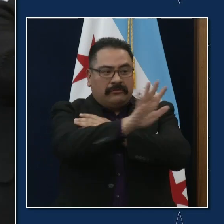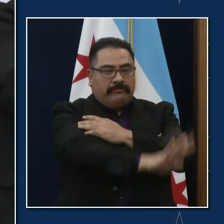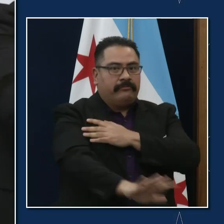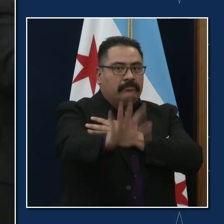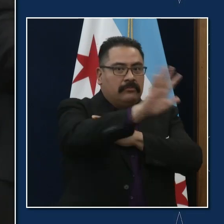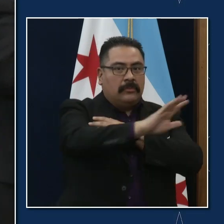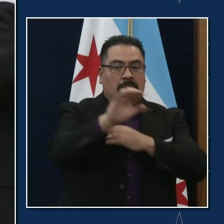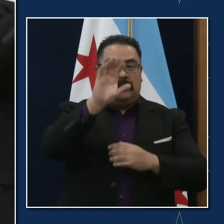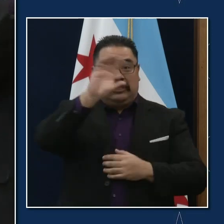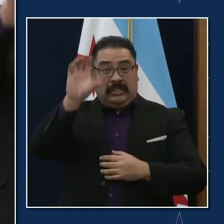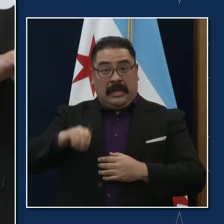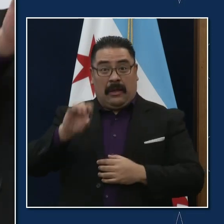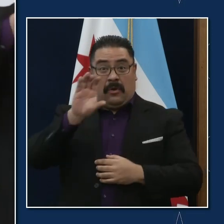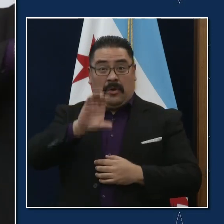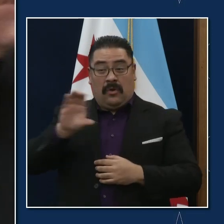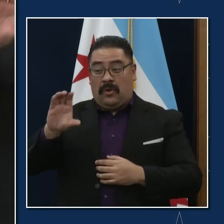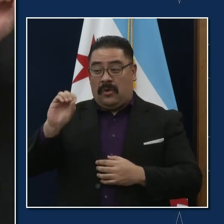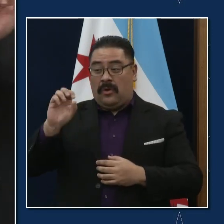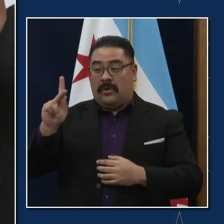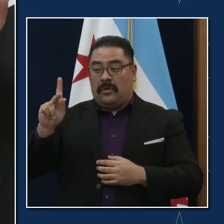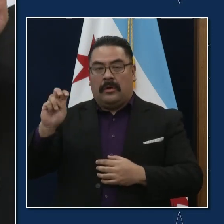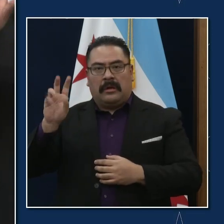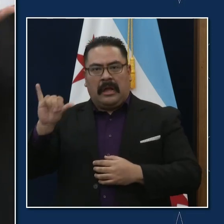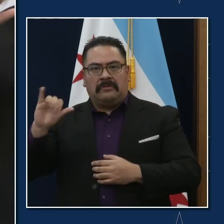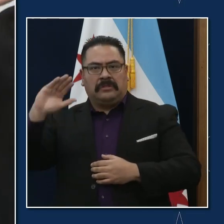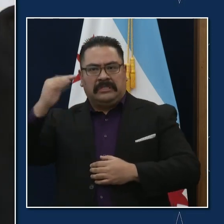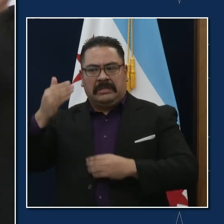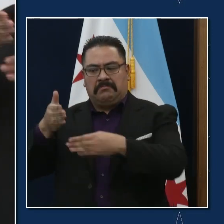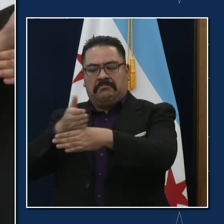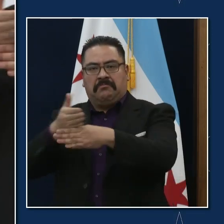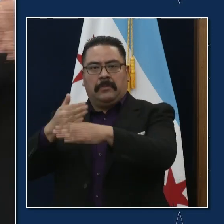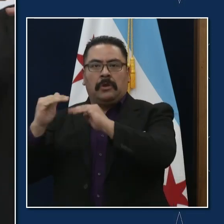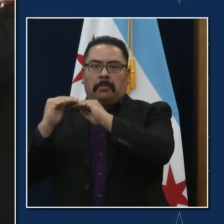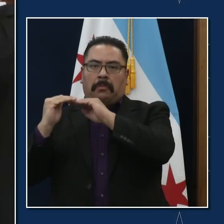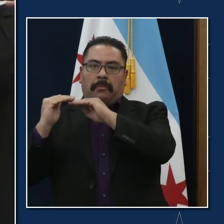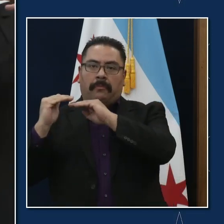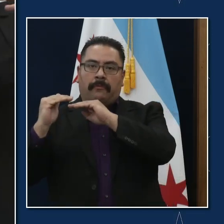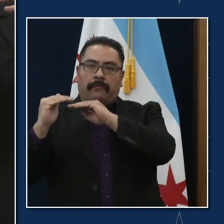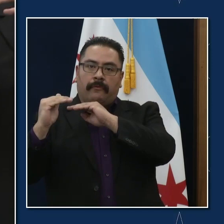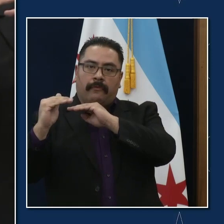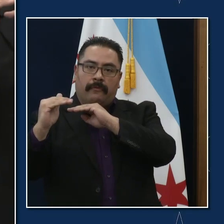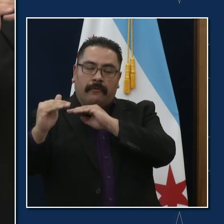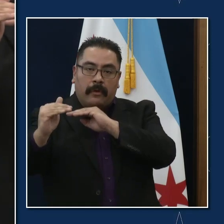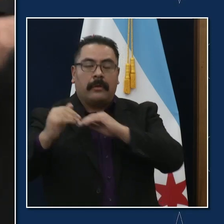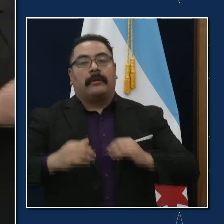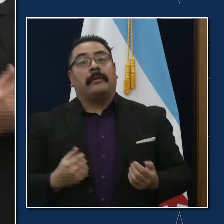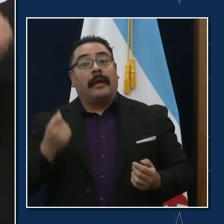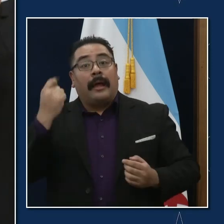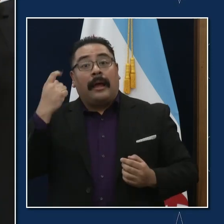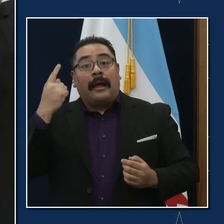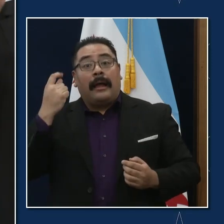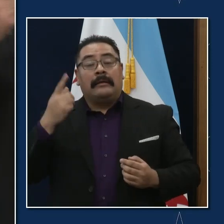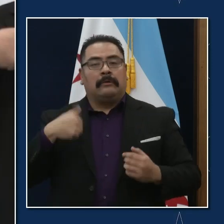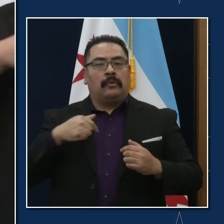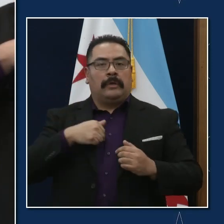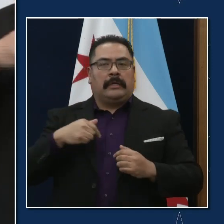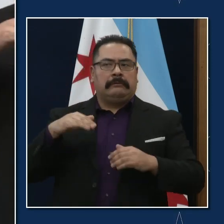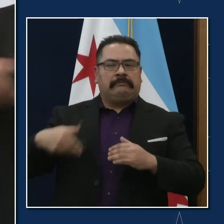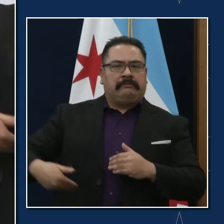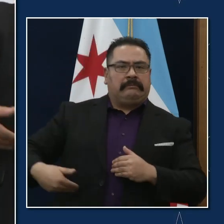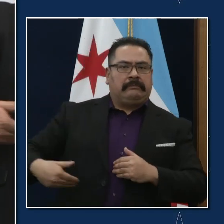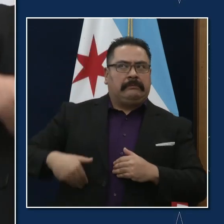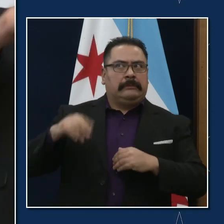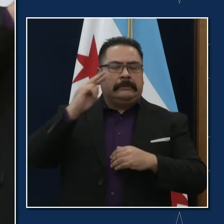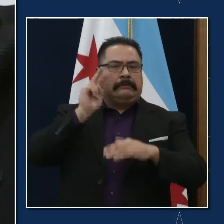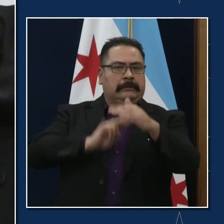y el condado Cook permanecen en el nivel medio comunitario de COVID-19, se anticipa que